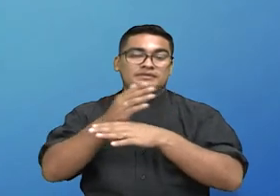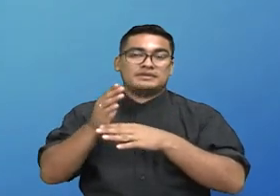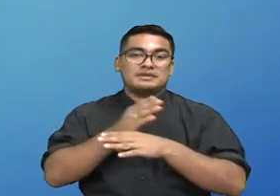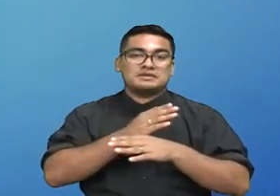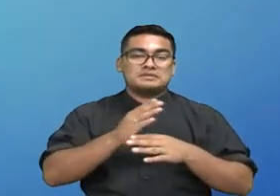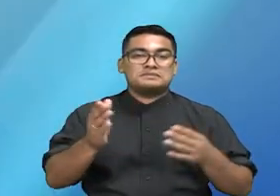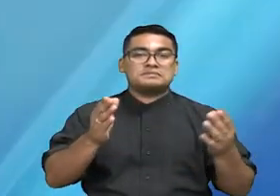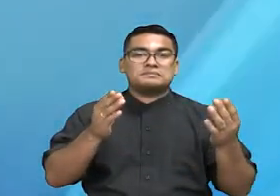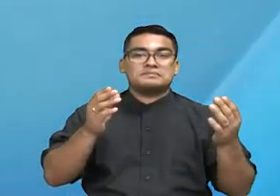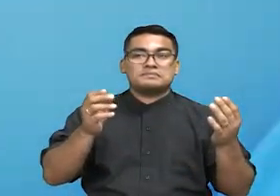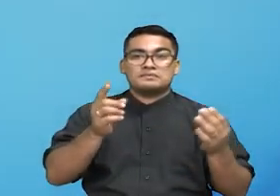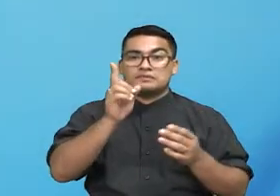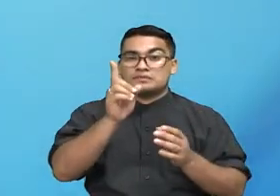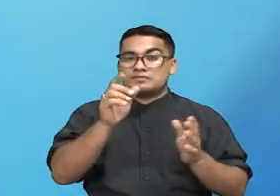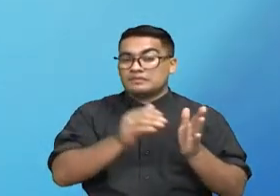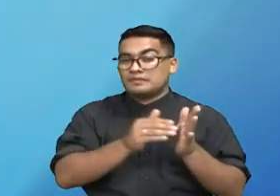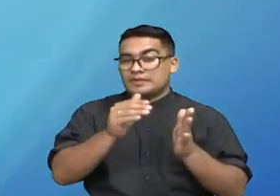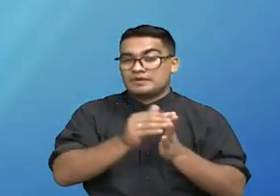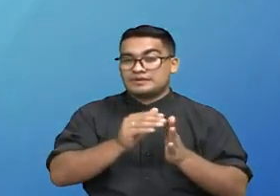2020. La proyección es de